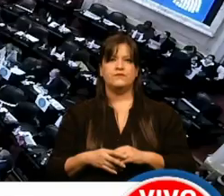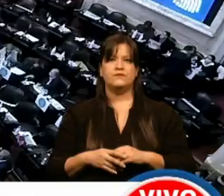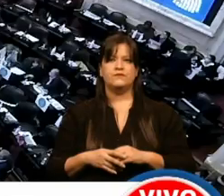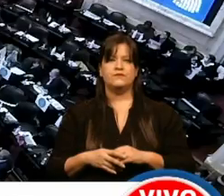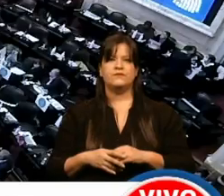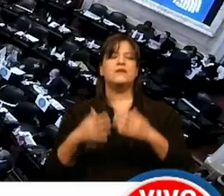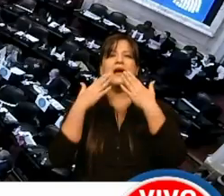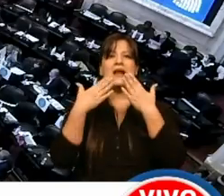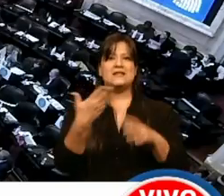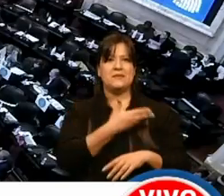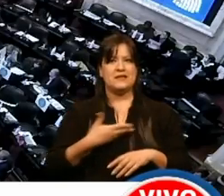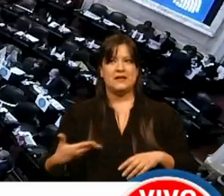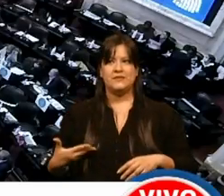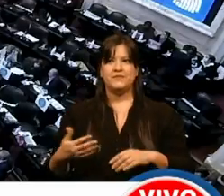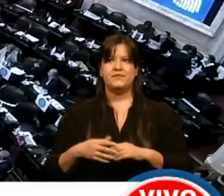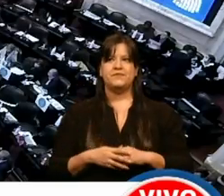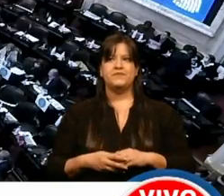gracias presidente